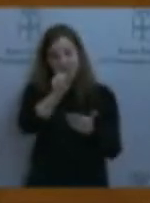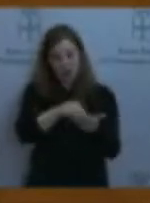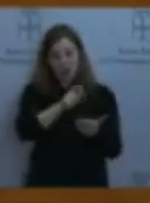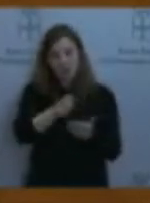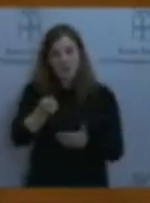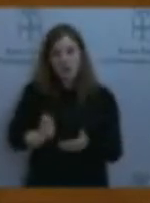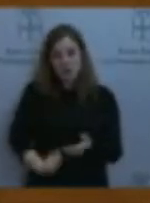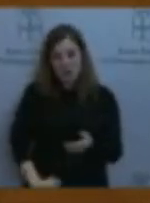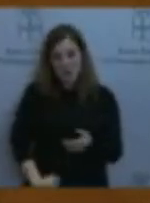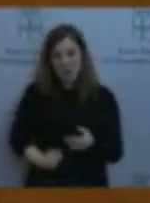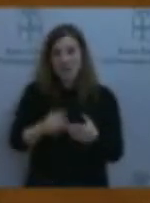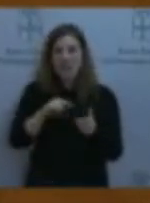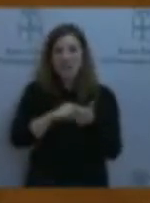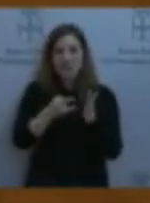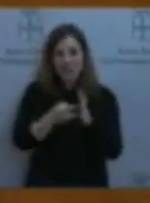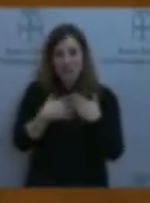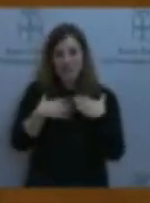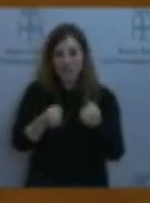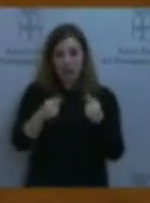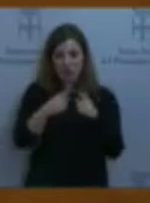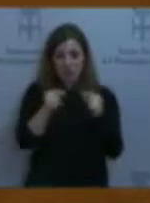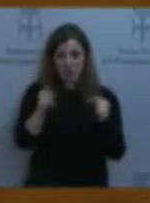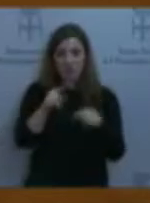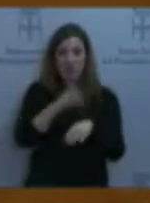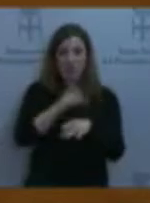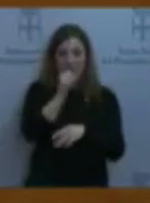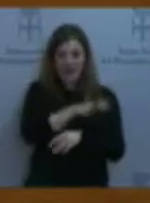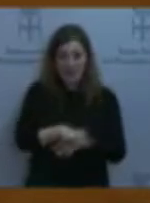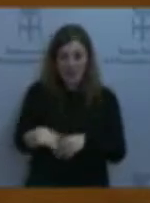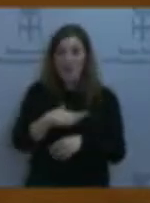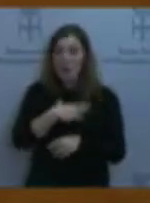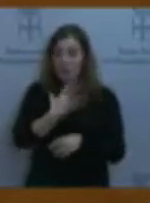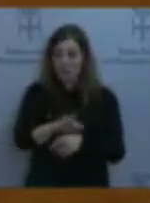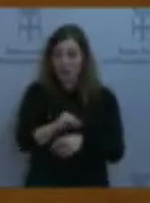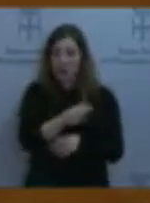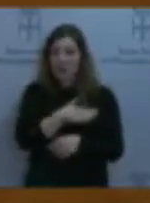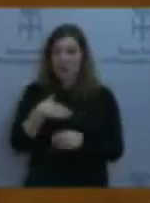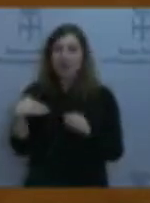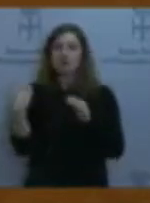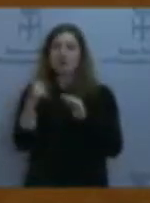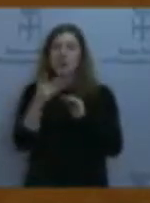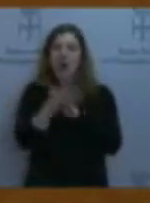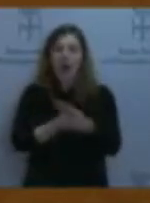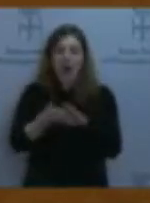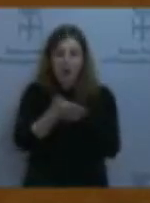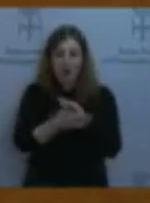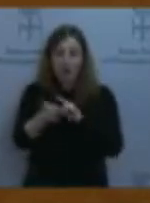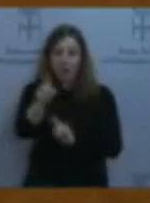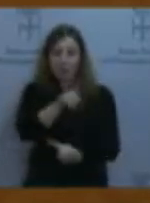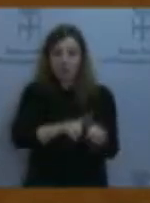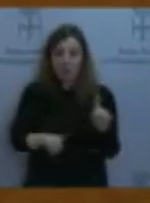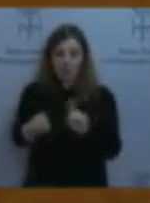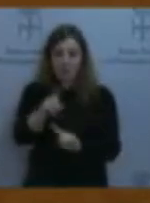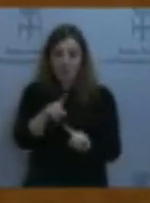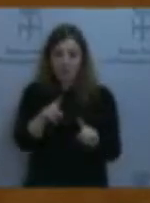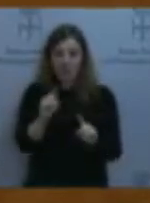en particular. Querríamos hacer mención también a los problemas que vienen denunciando los profesionales del servicio